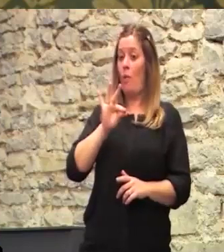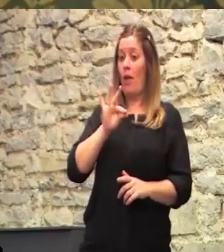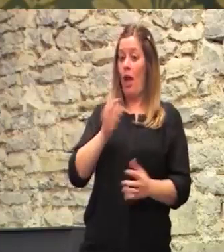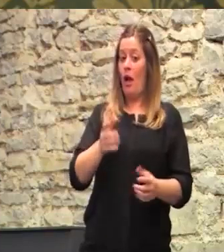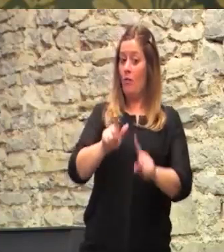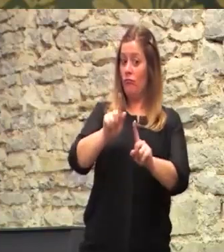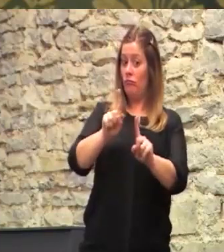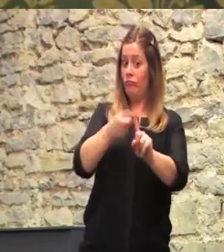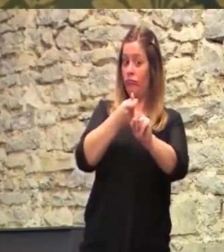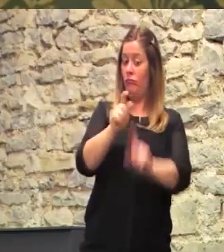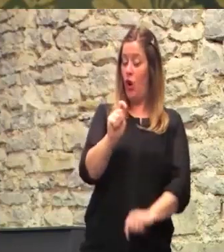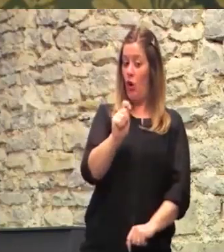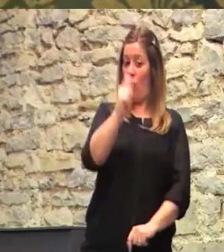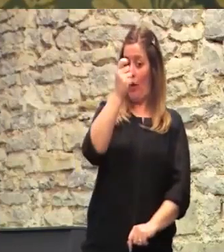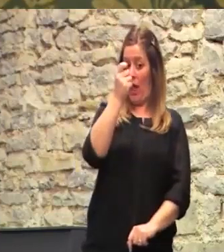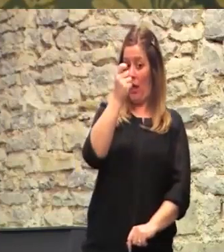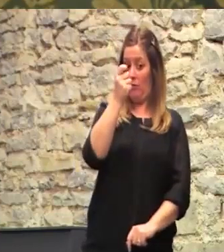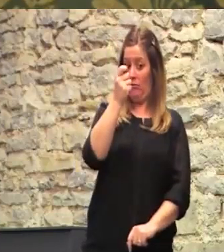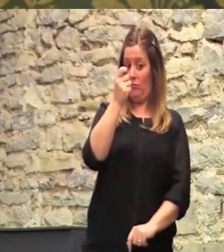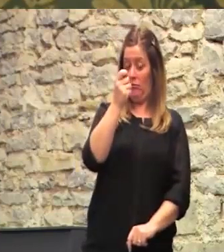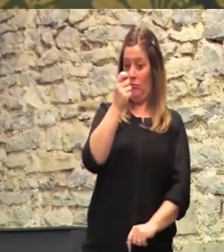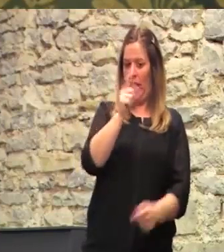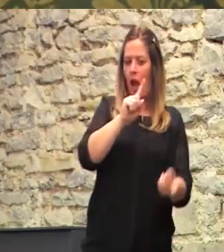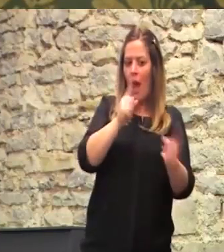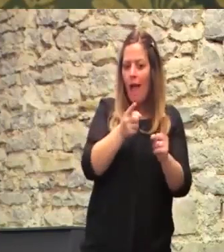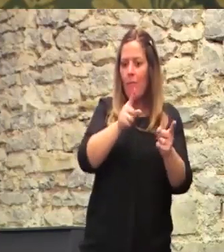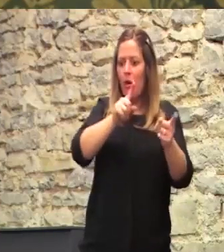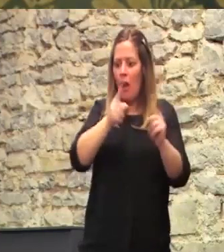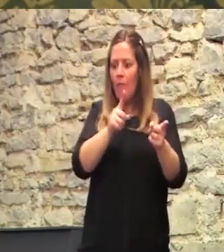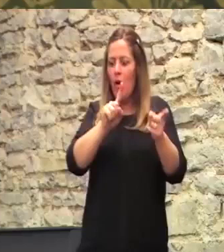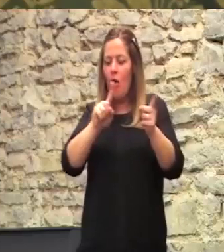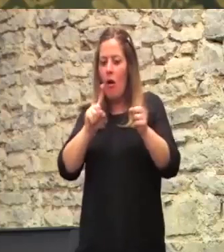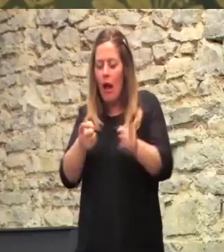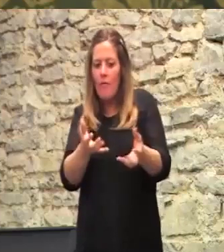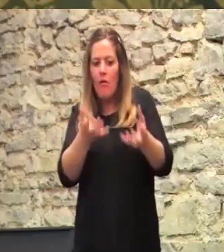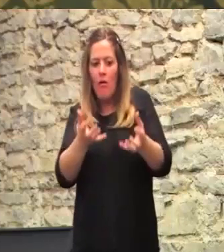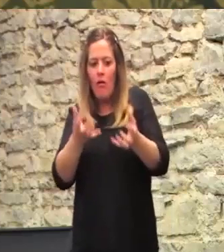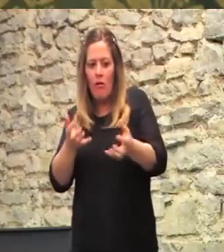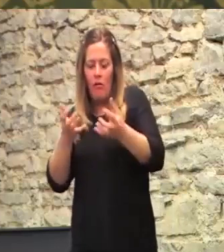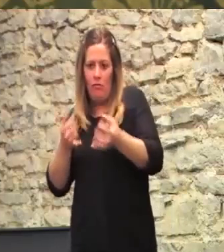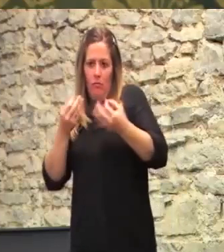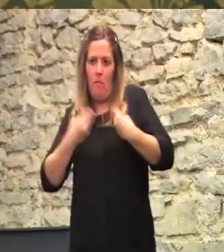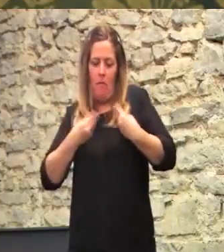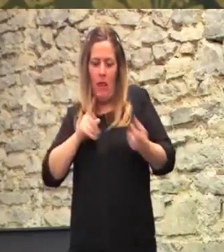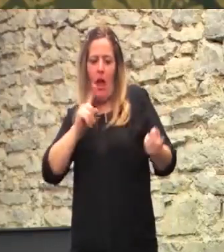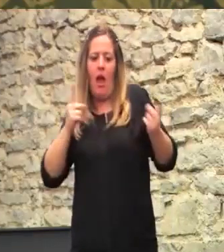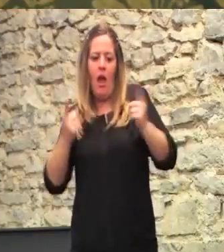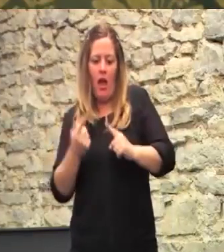haciendo los cambios en pro de una mejor calidad de vida y con mayor capacidad de elección